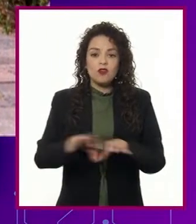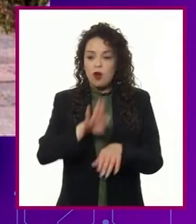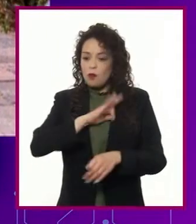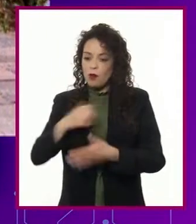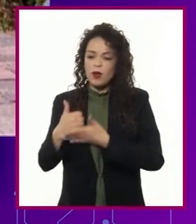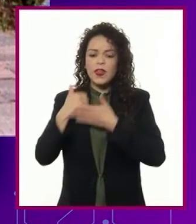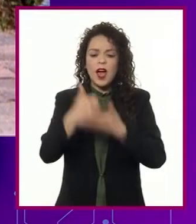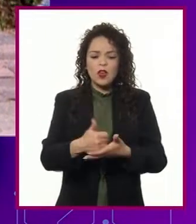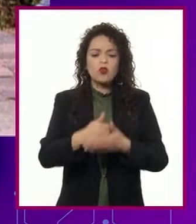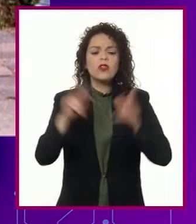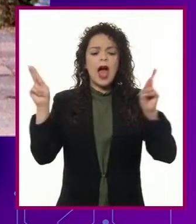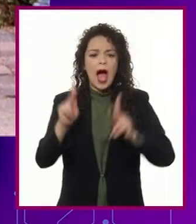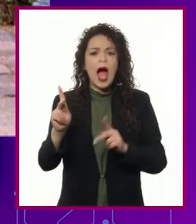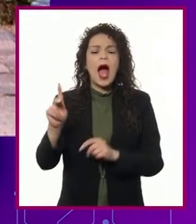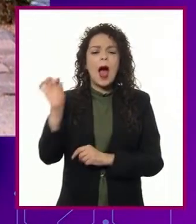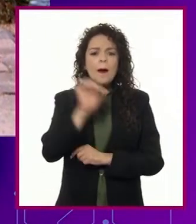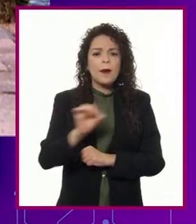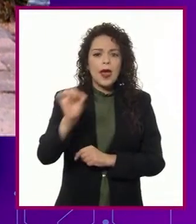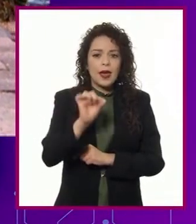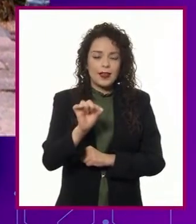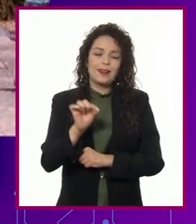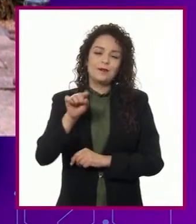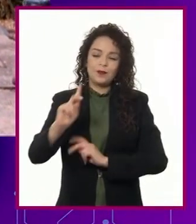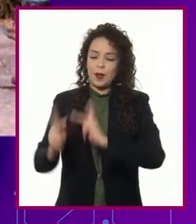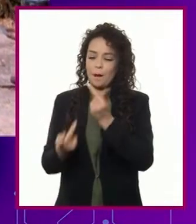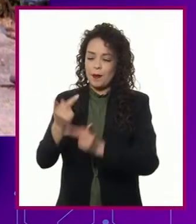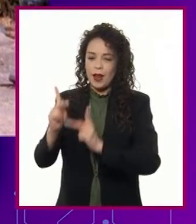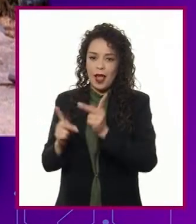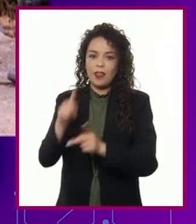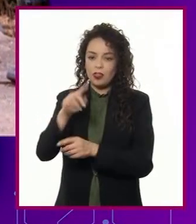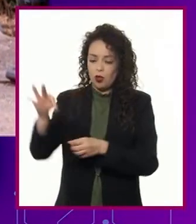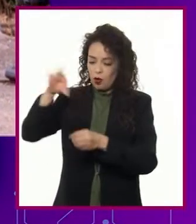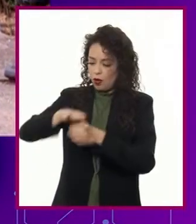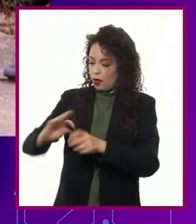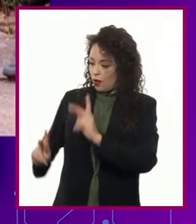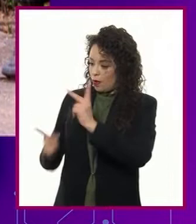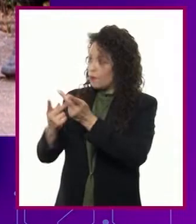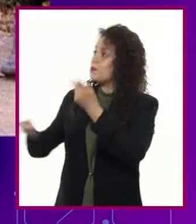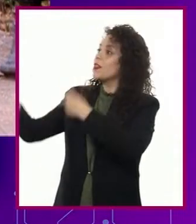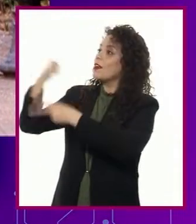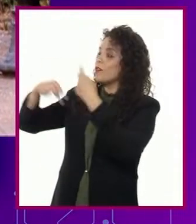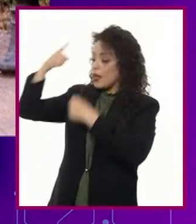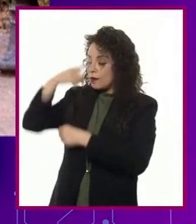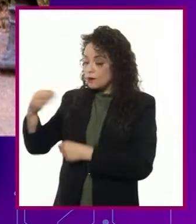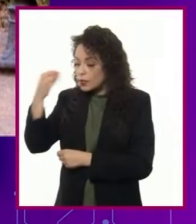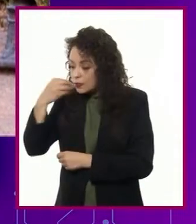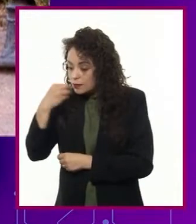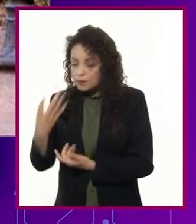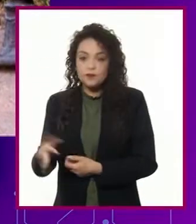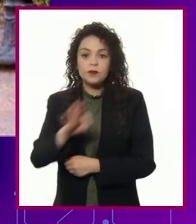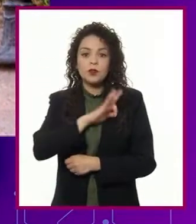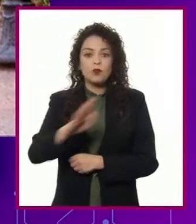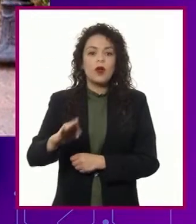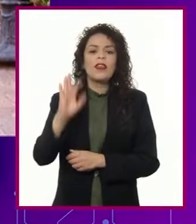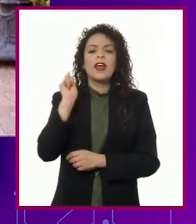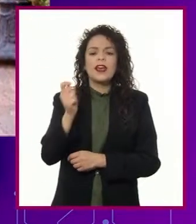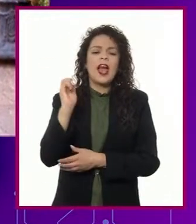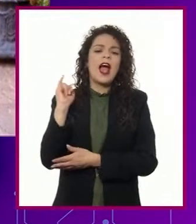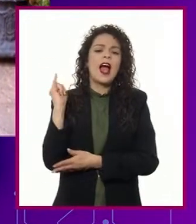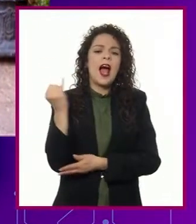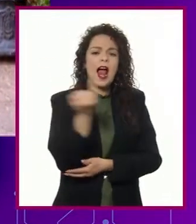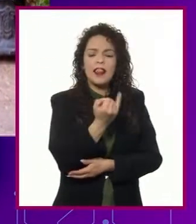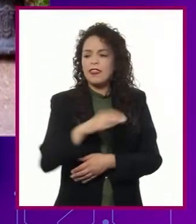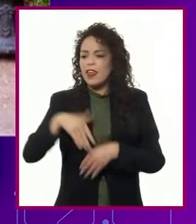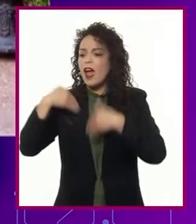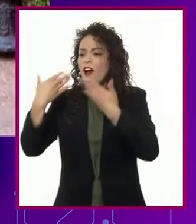abejas? Sembrando plantas que favorezcan su alimentación, ya sea en el campo, jardines al aire libre o bien en